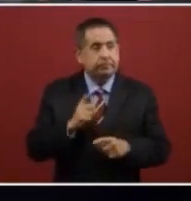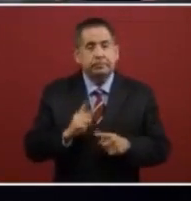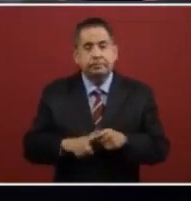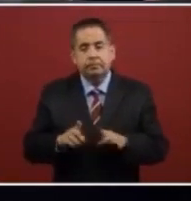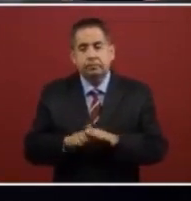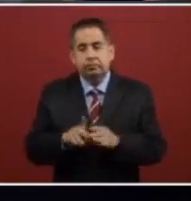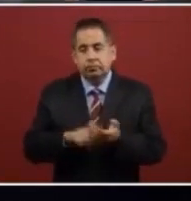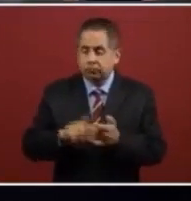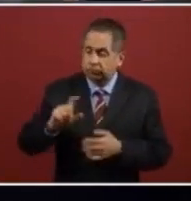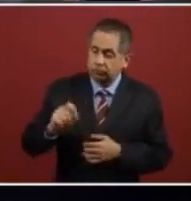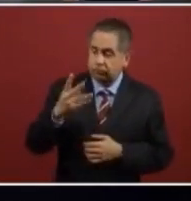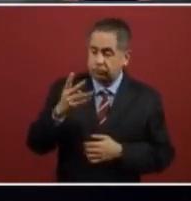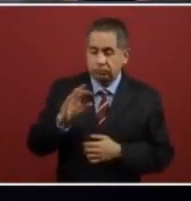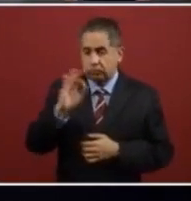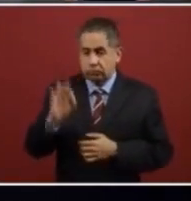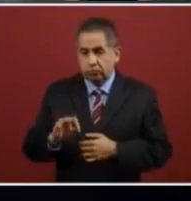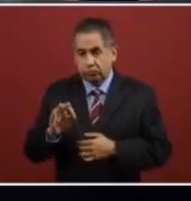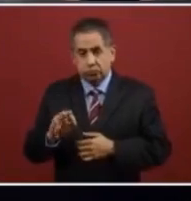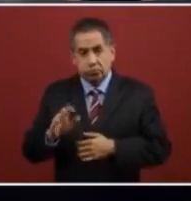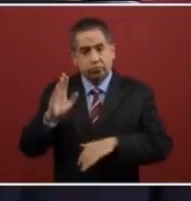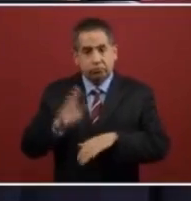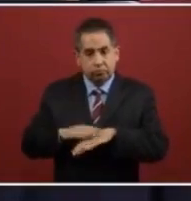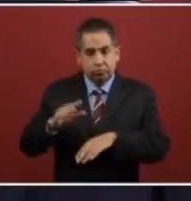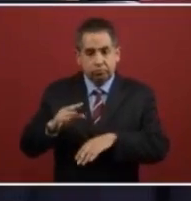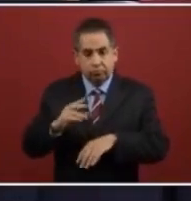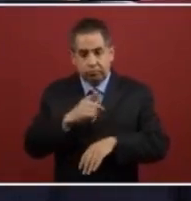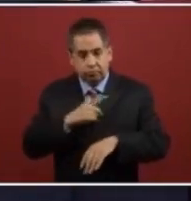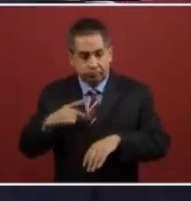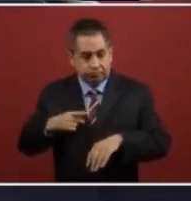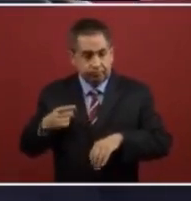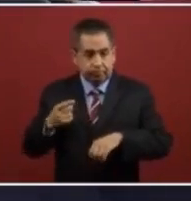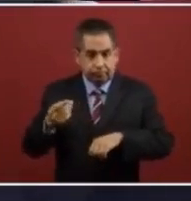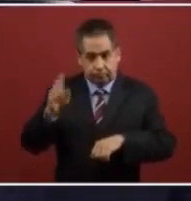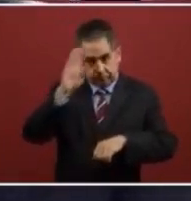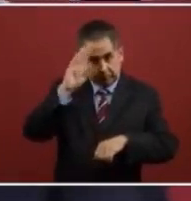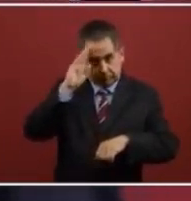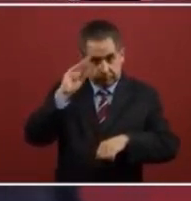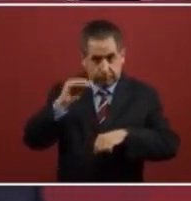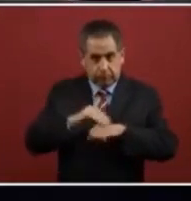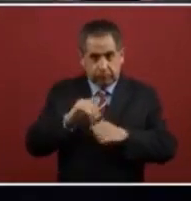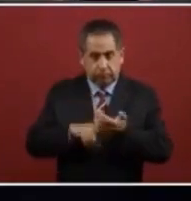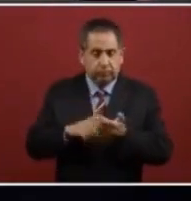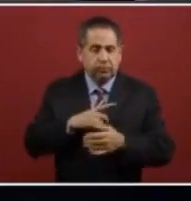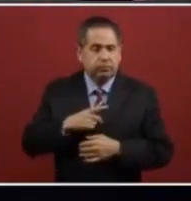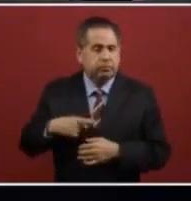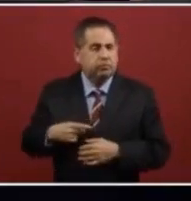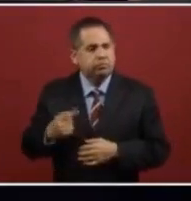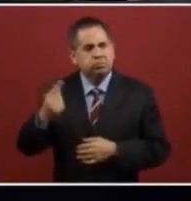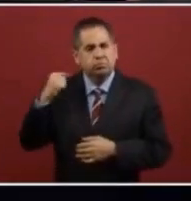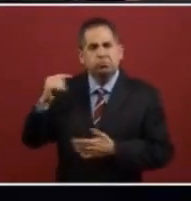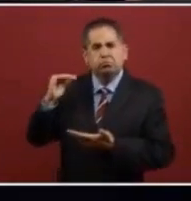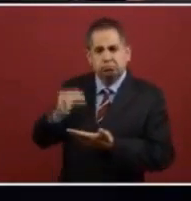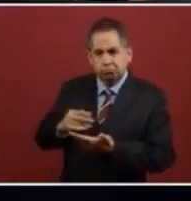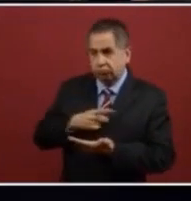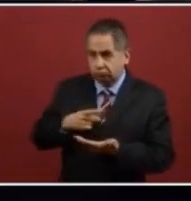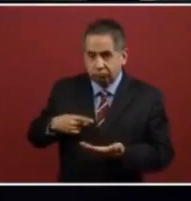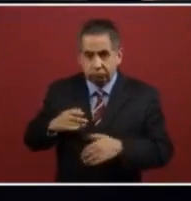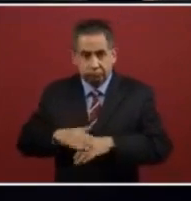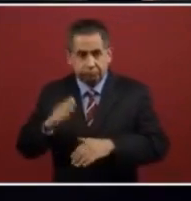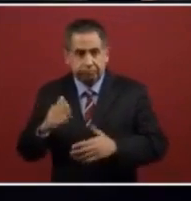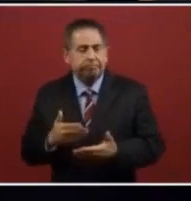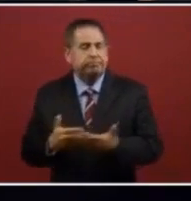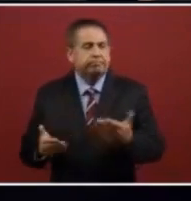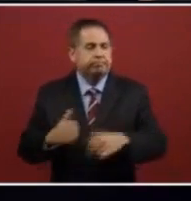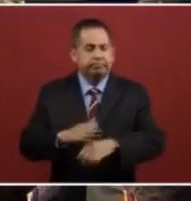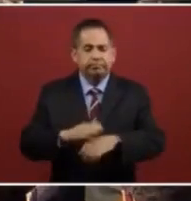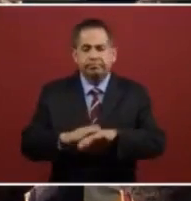un 24% más con respecto al año pasado en el mismo periodo. Además del llamado que usted hace